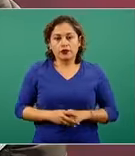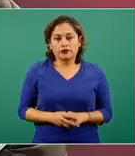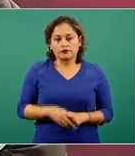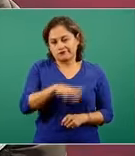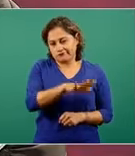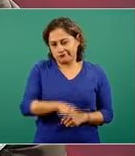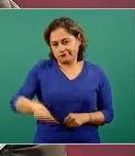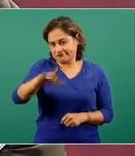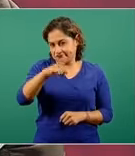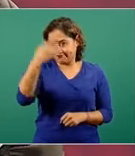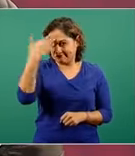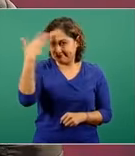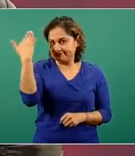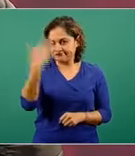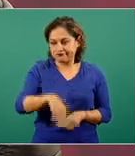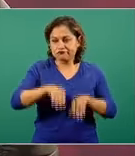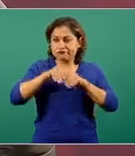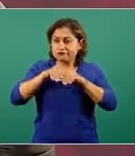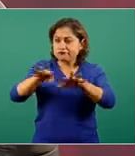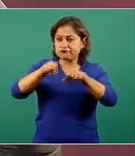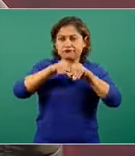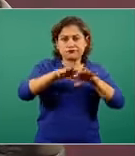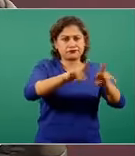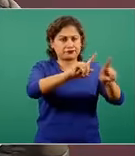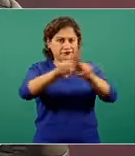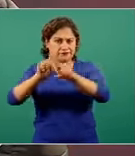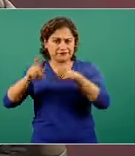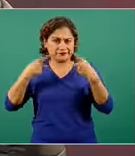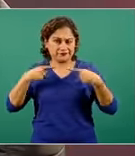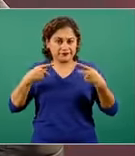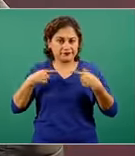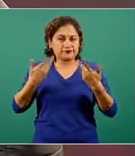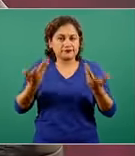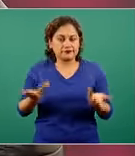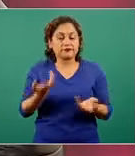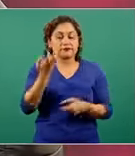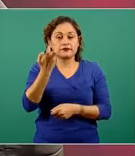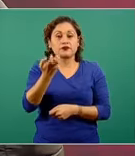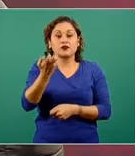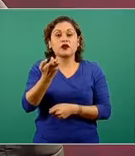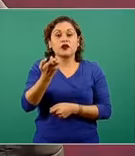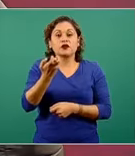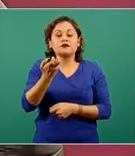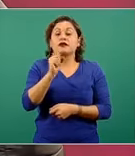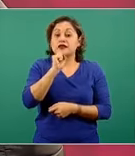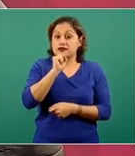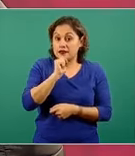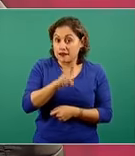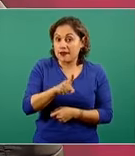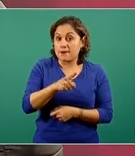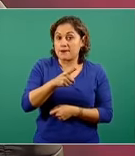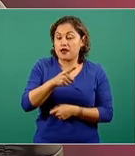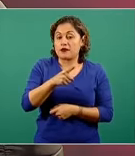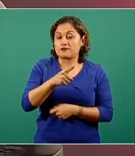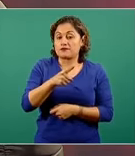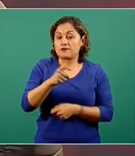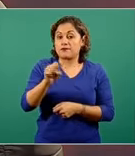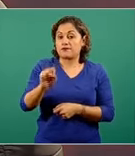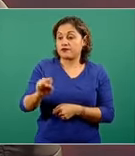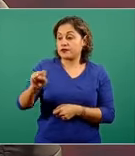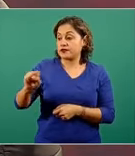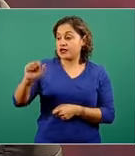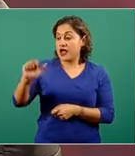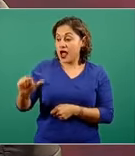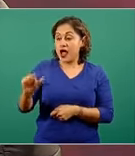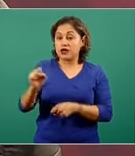conocido y ha sido difundido por muchos medios, y además es todavía el posicionamiento oficial de la Secretaría de